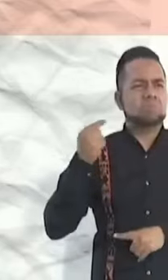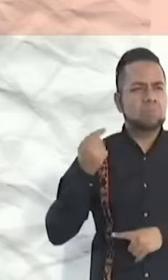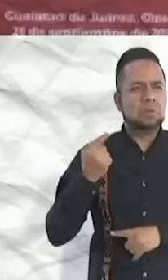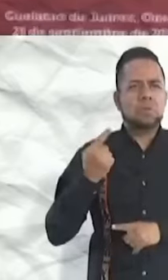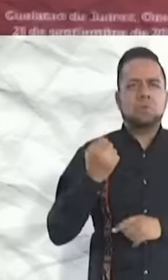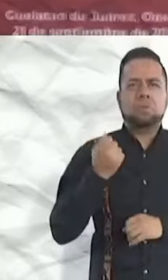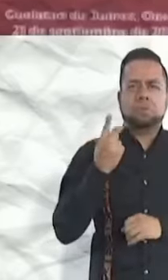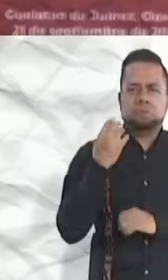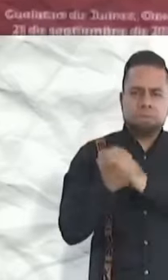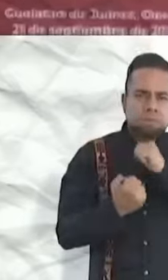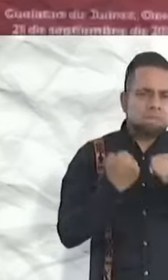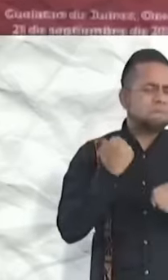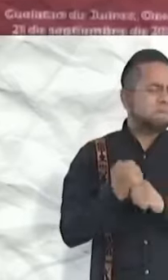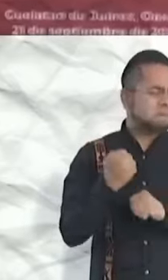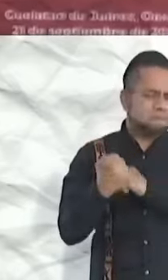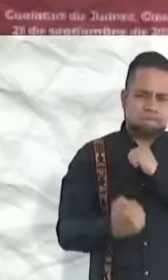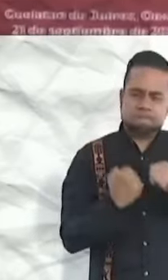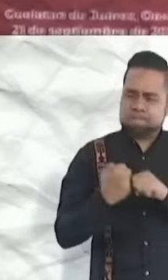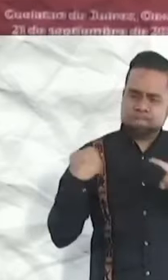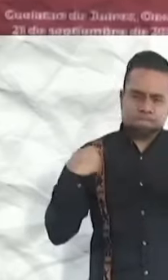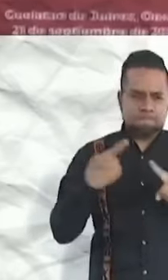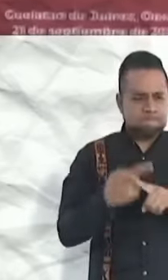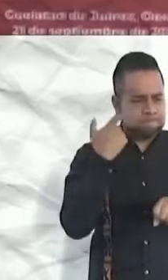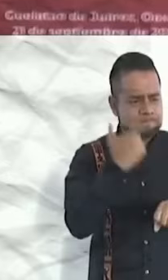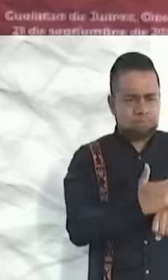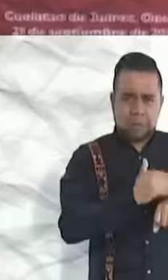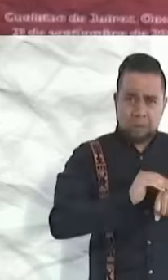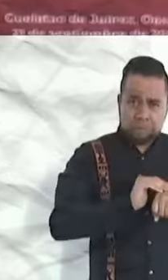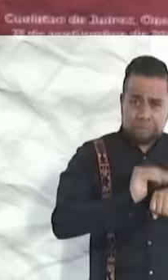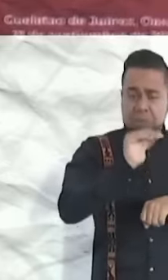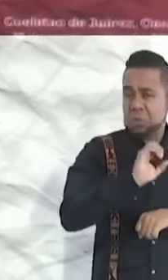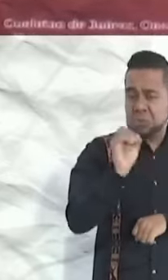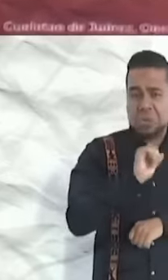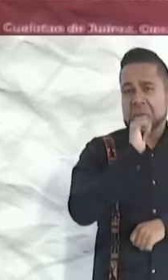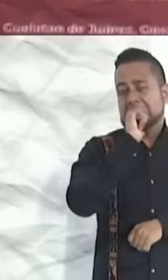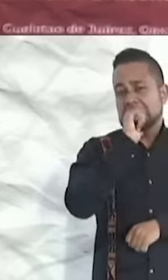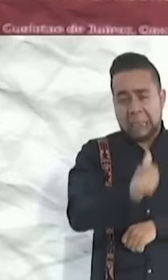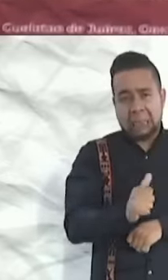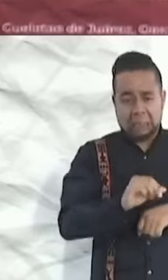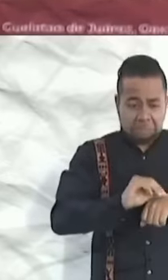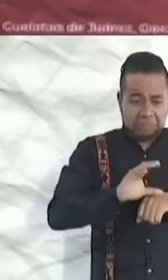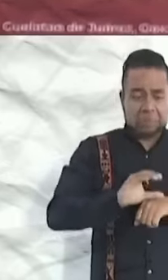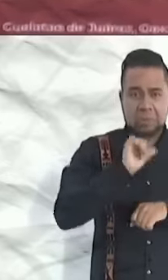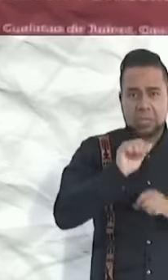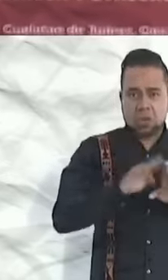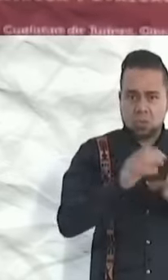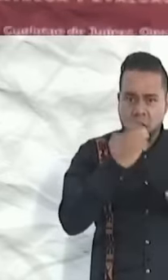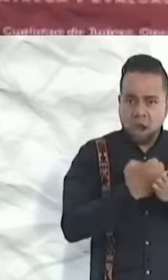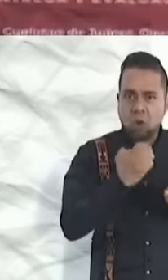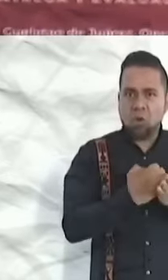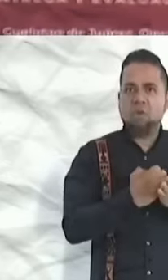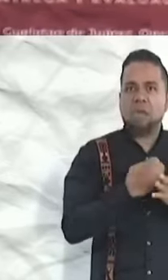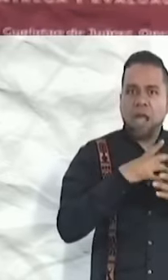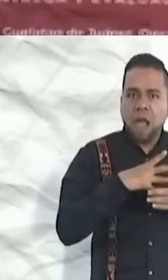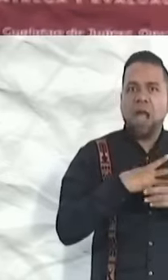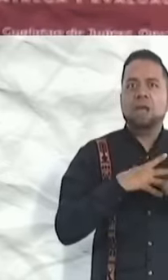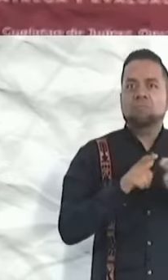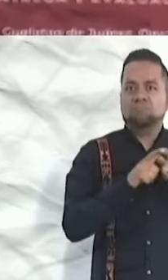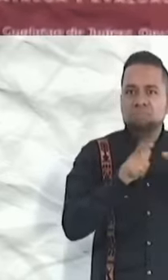años, y sí, décadas, y como está creciendo la economía y la gente tiene